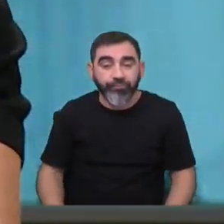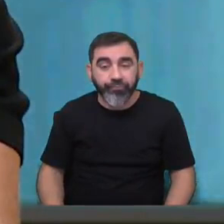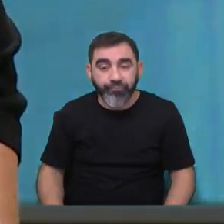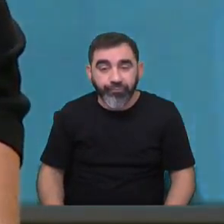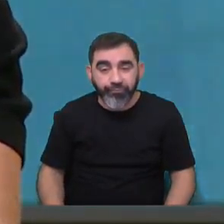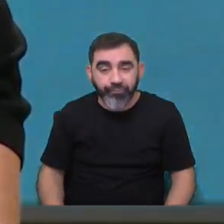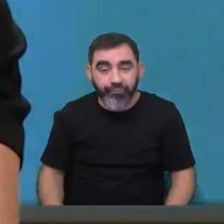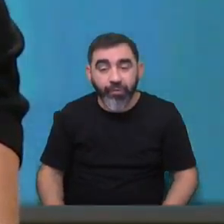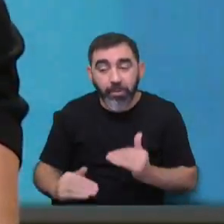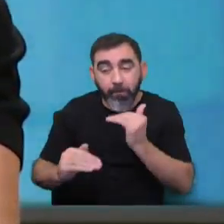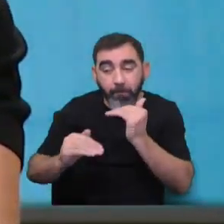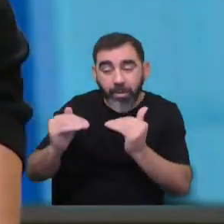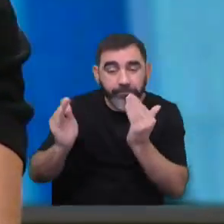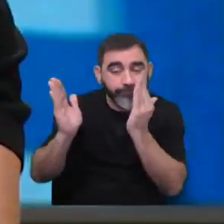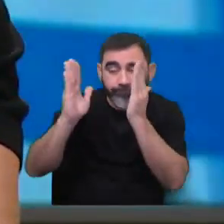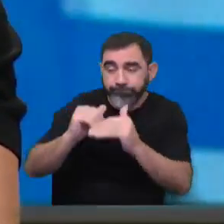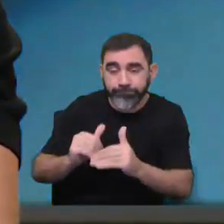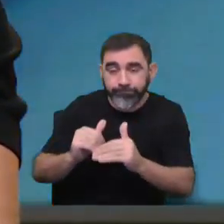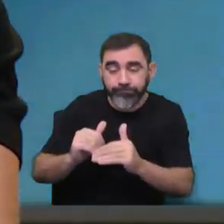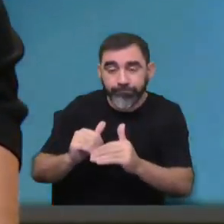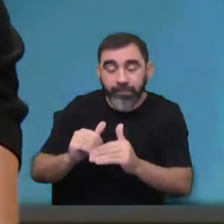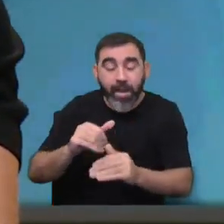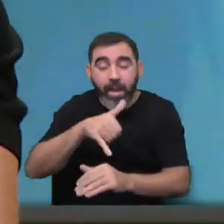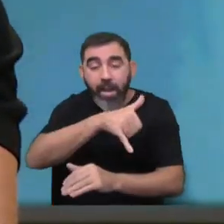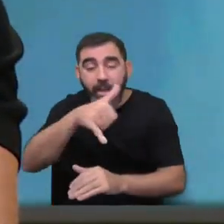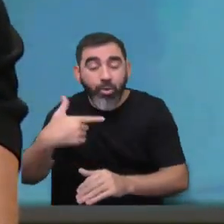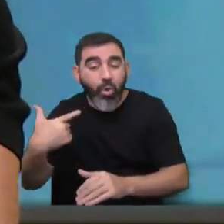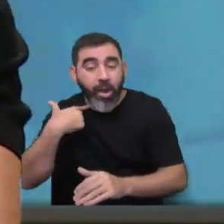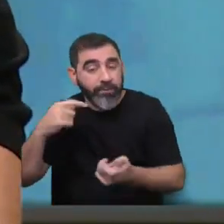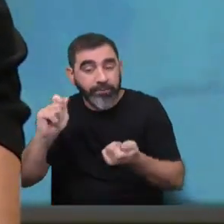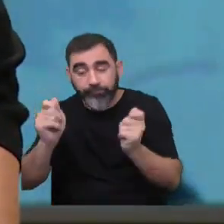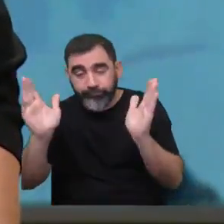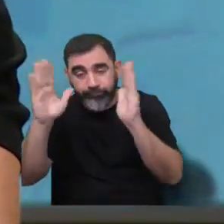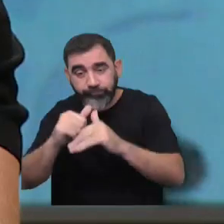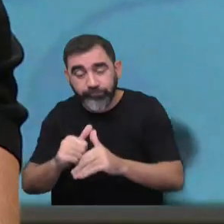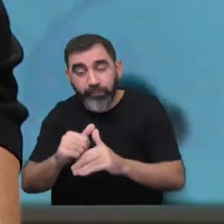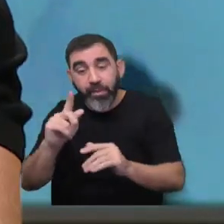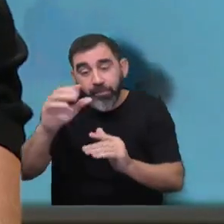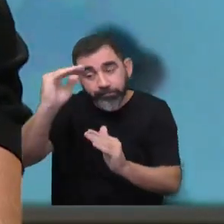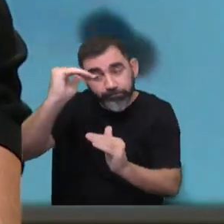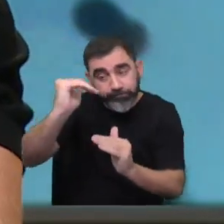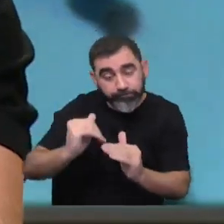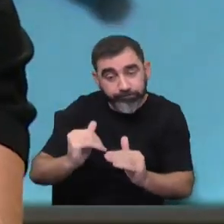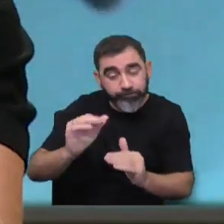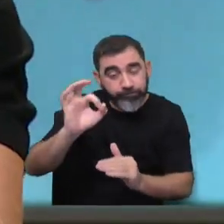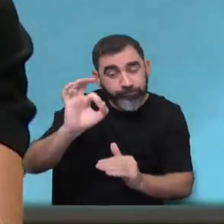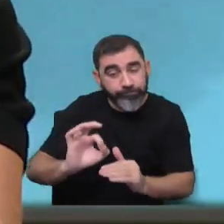por encima de ella, no podemos pasar de lo que es un estado líquido a un estado gaseoso. ¿Sí? Tenemos que bajar esa temperatura crítica, que